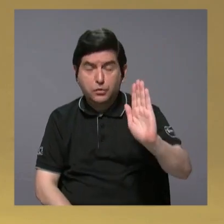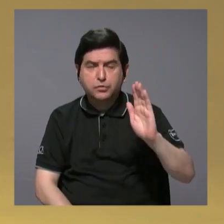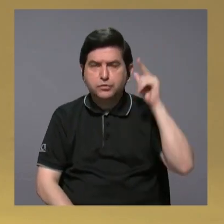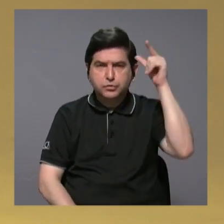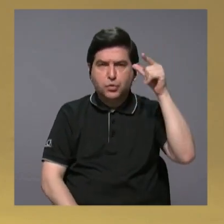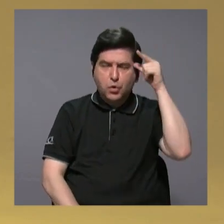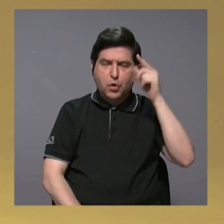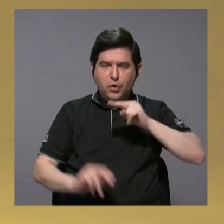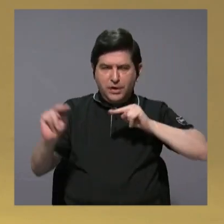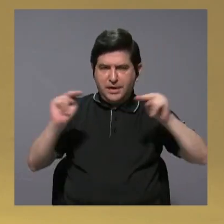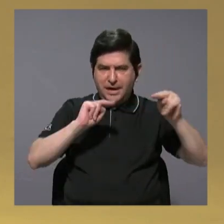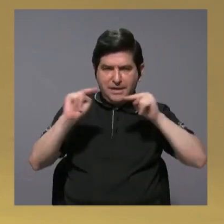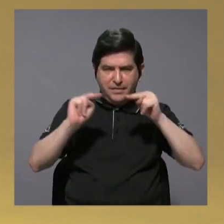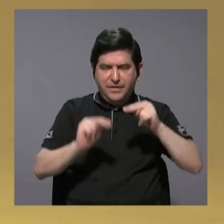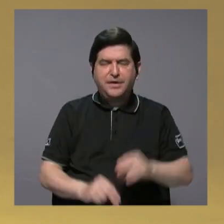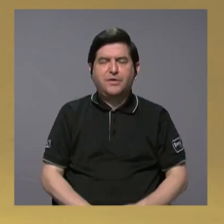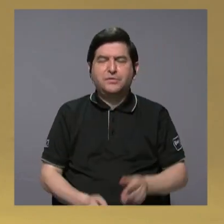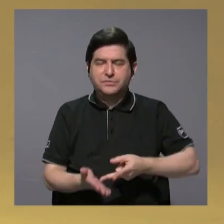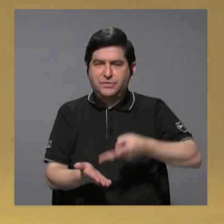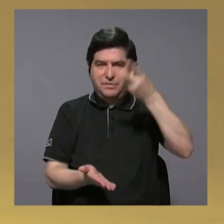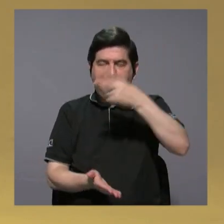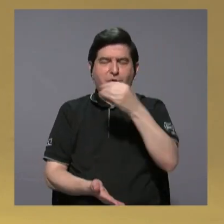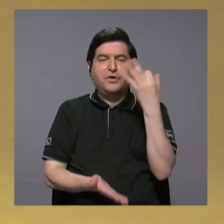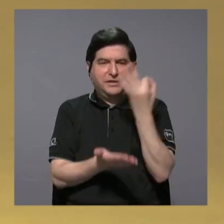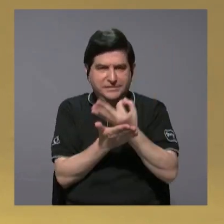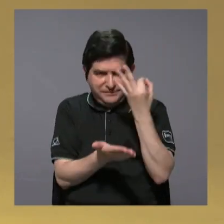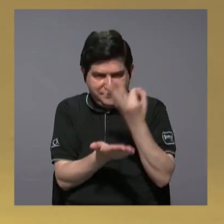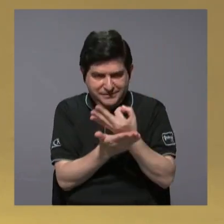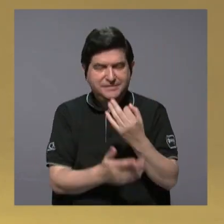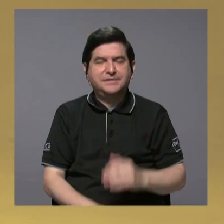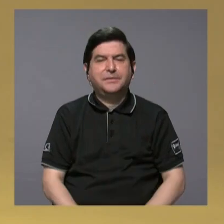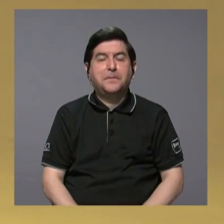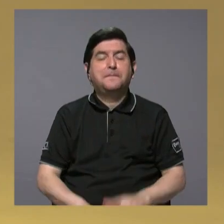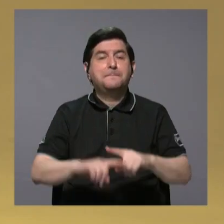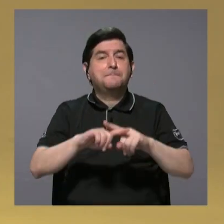lógica bursátil y financiera, pero